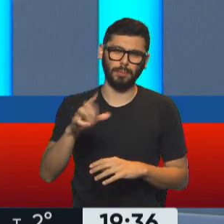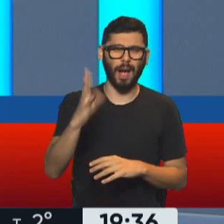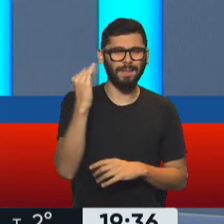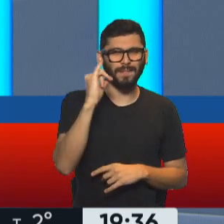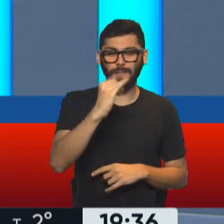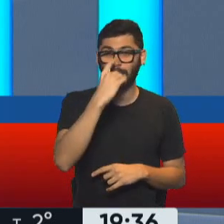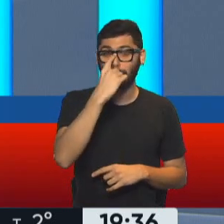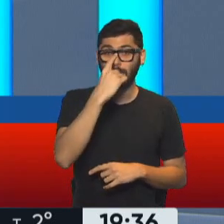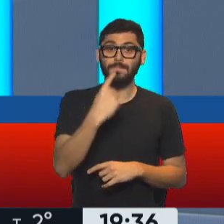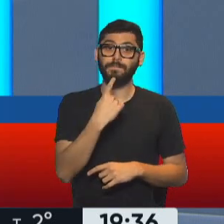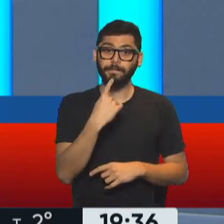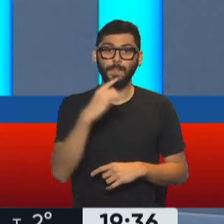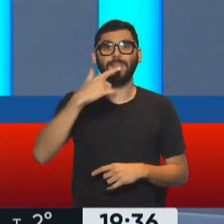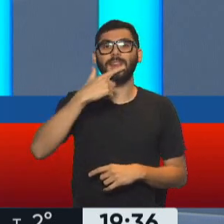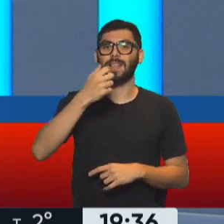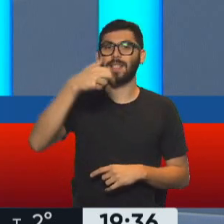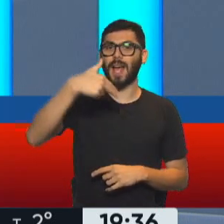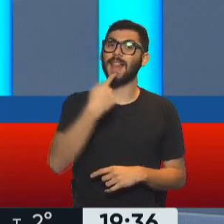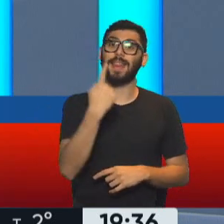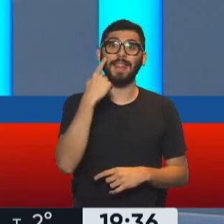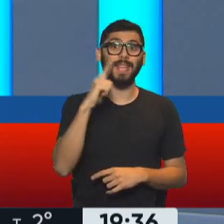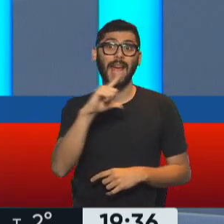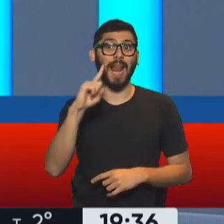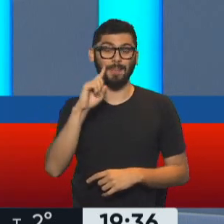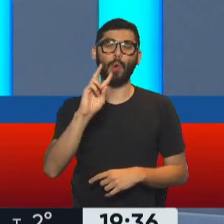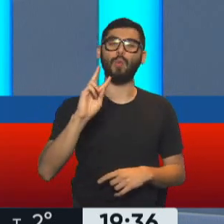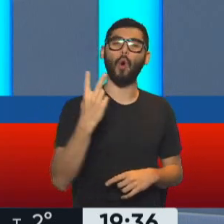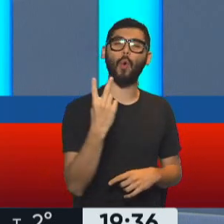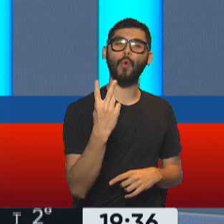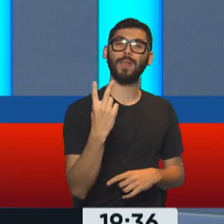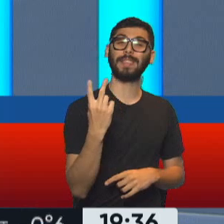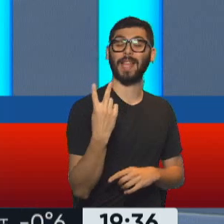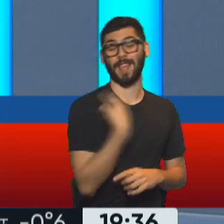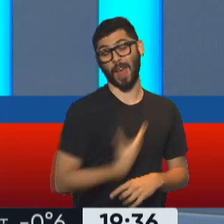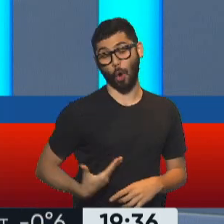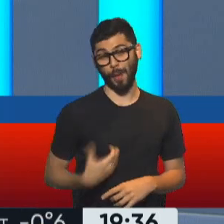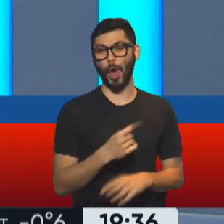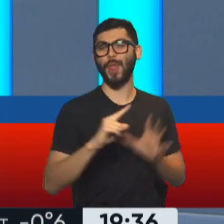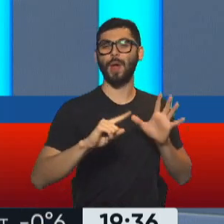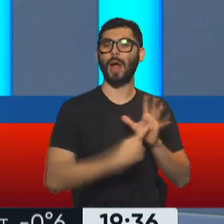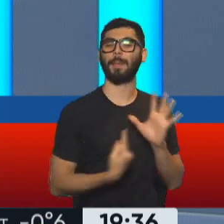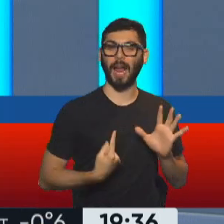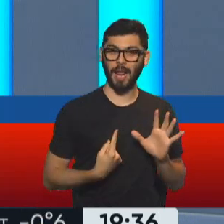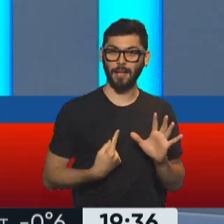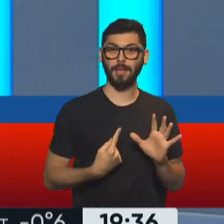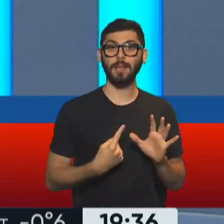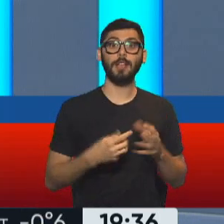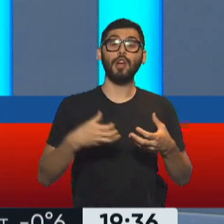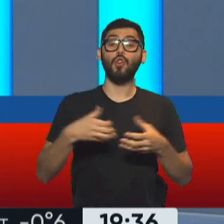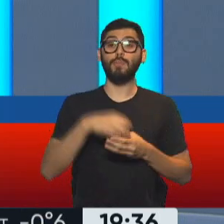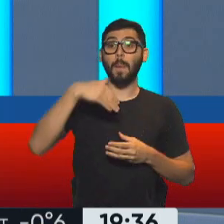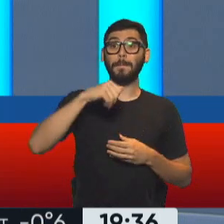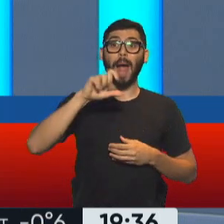posible candidatura de diego santilli que hoy es vice jefe de gobierno de la ciudad en los aires el macrismo bonaerense lo resiste pero hay